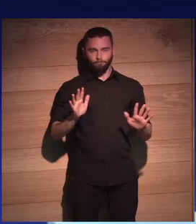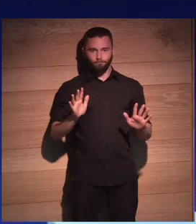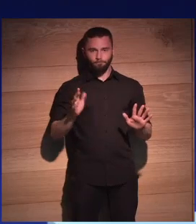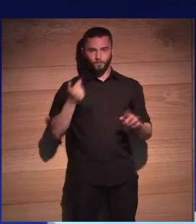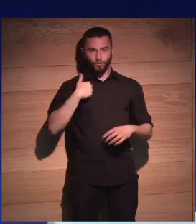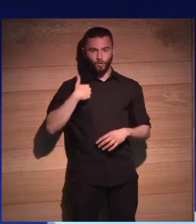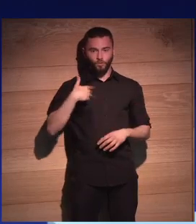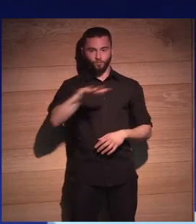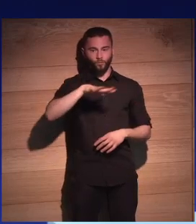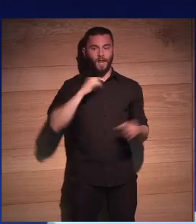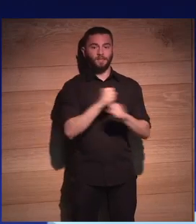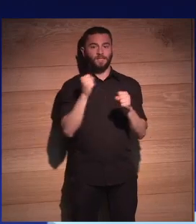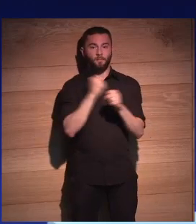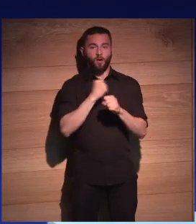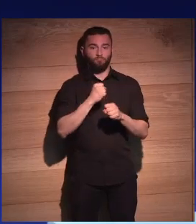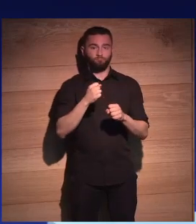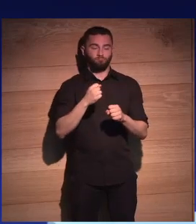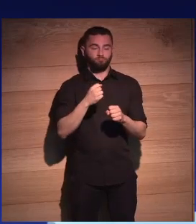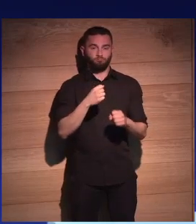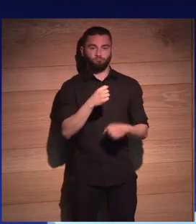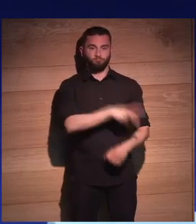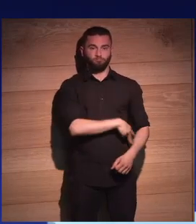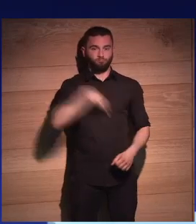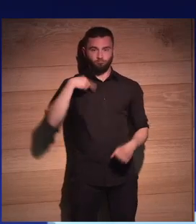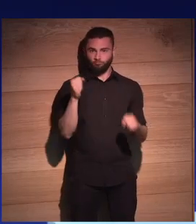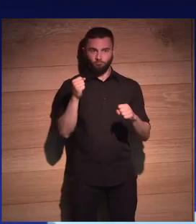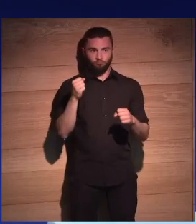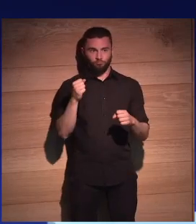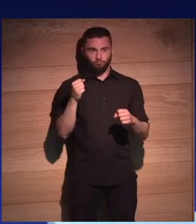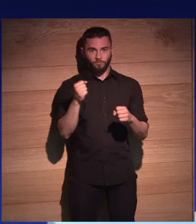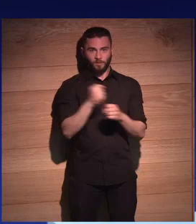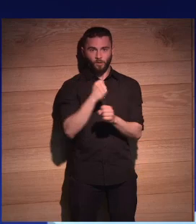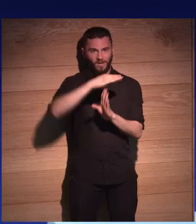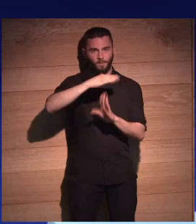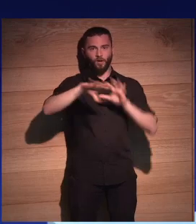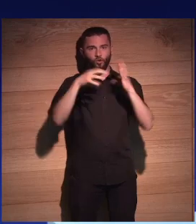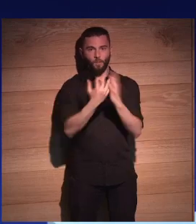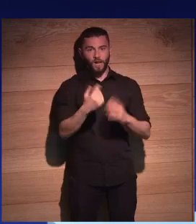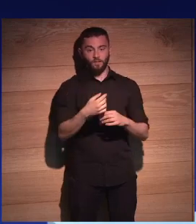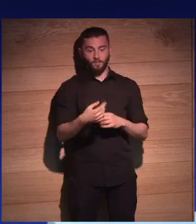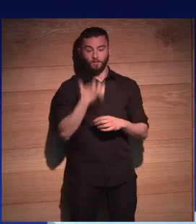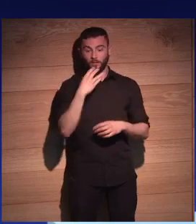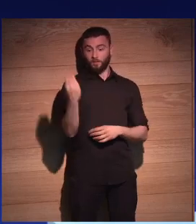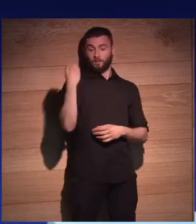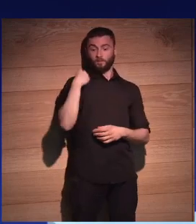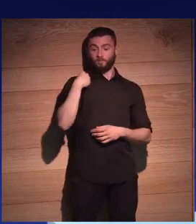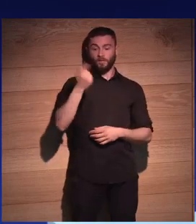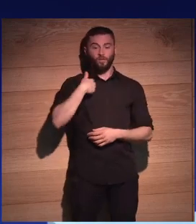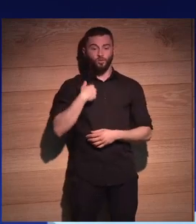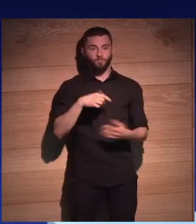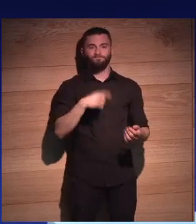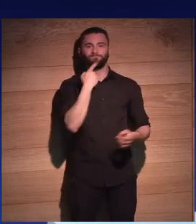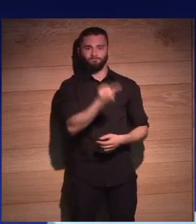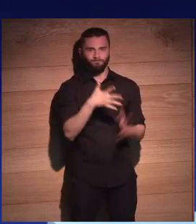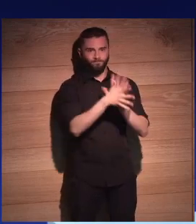donde yo trabajo, trabajamos a nivel global. Entonces, cada vez que me hacen una pregunta de estas, yo la intento traducir de lo que es España a lo que